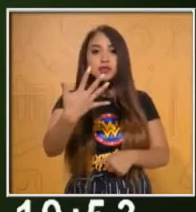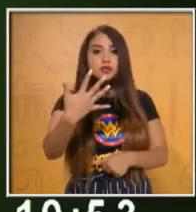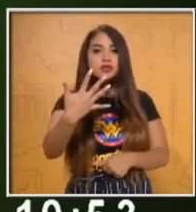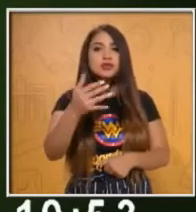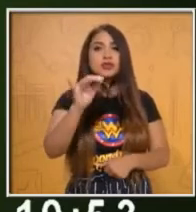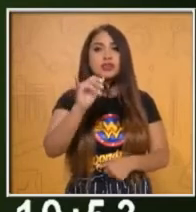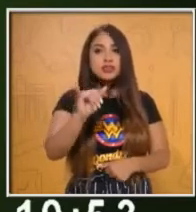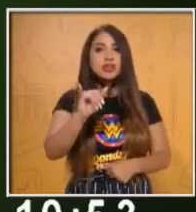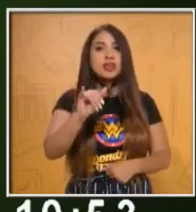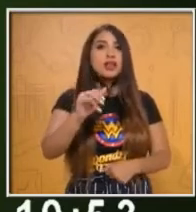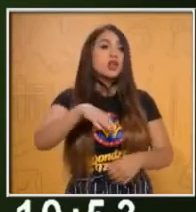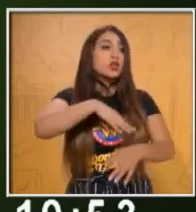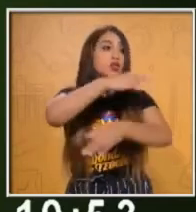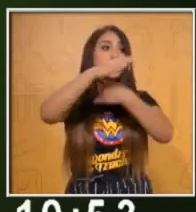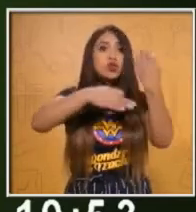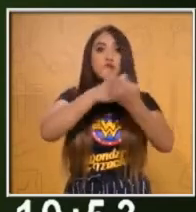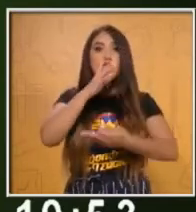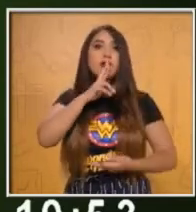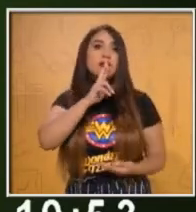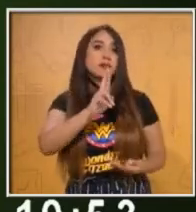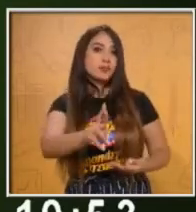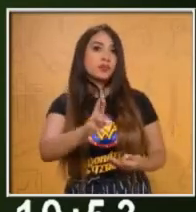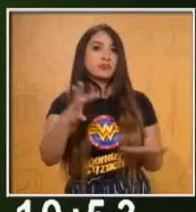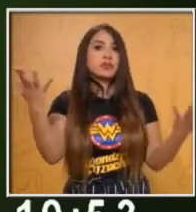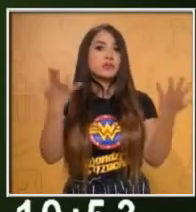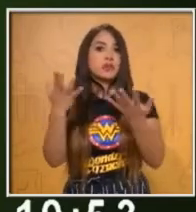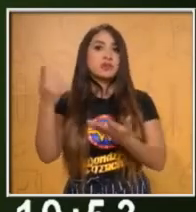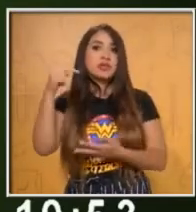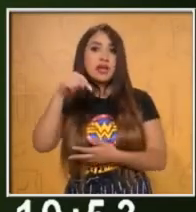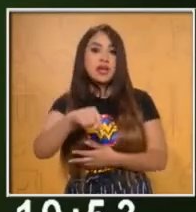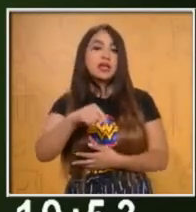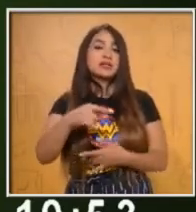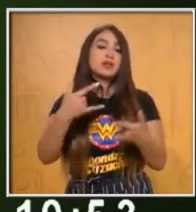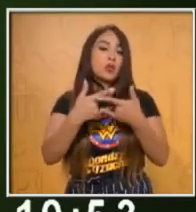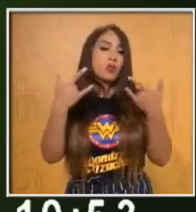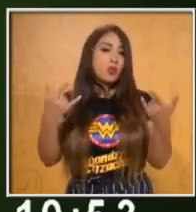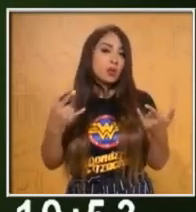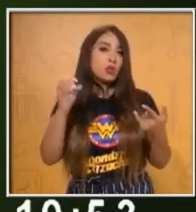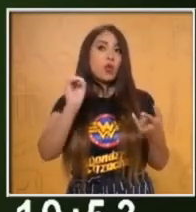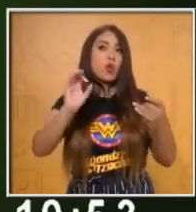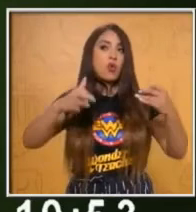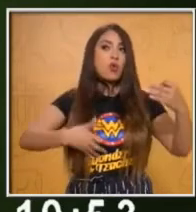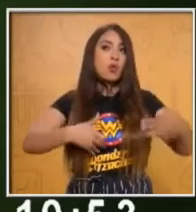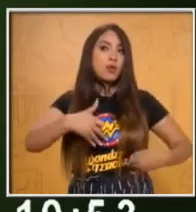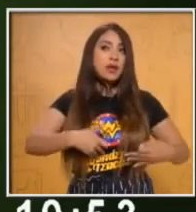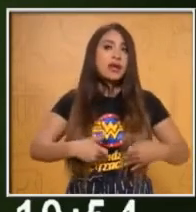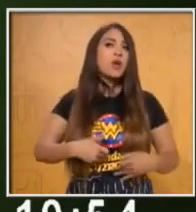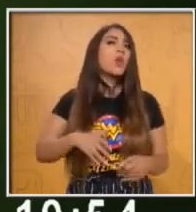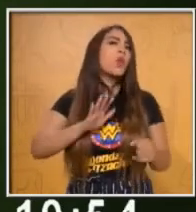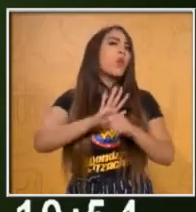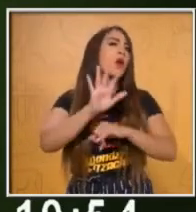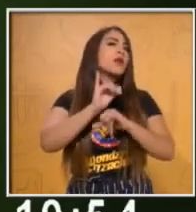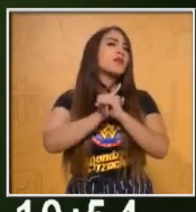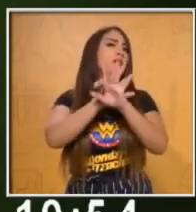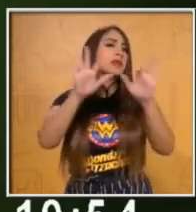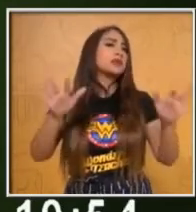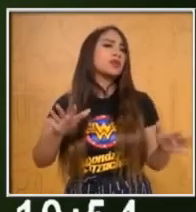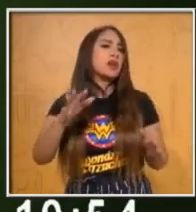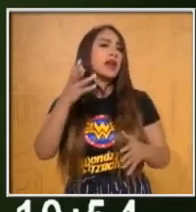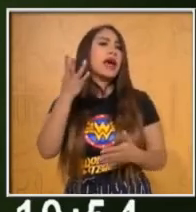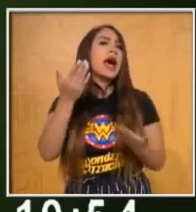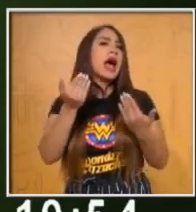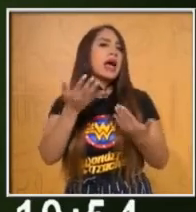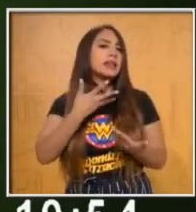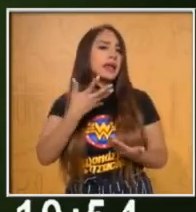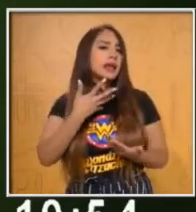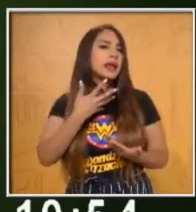contestar de acuerdo a ese cuento o a esa obra de teatro. ¿Qué tipo de información hay en ellas? ¿Ya